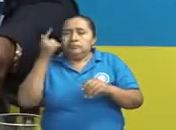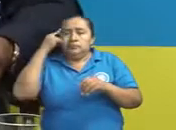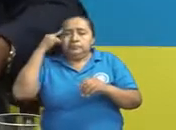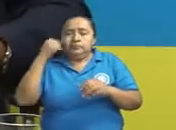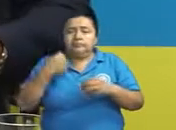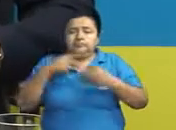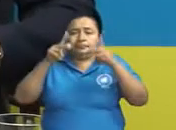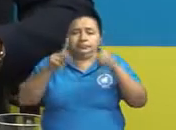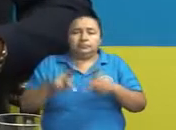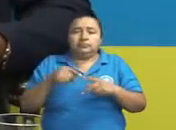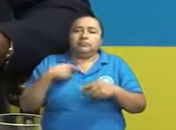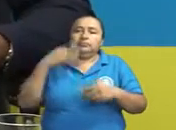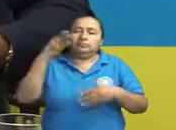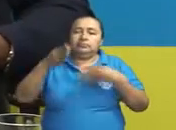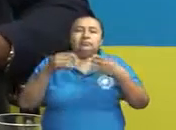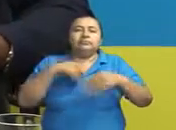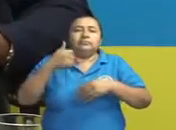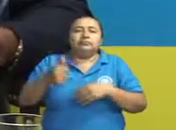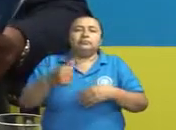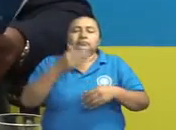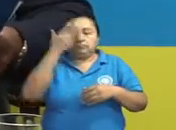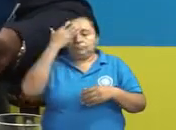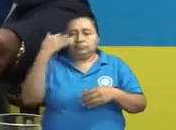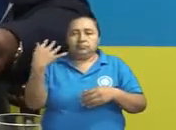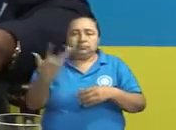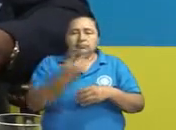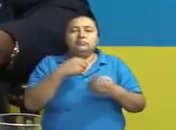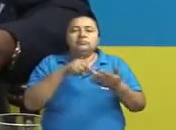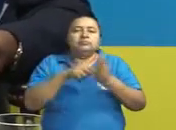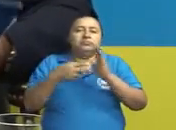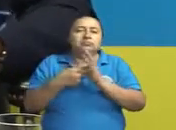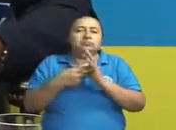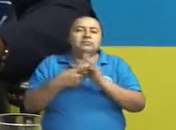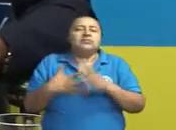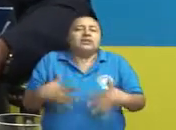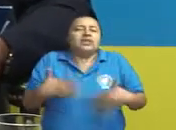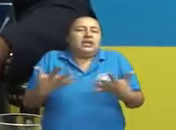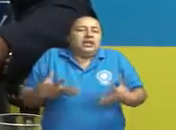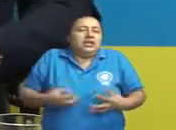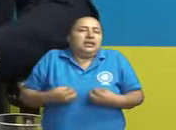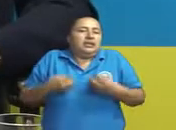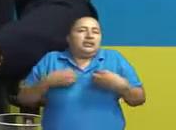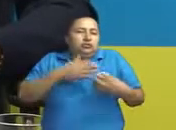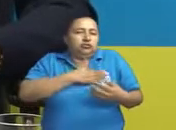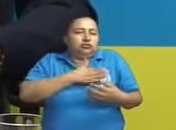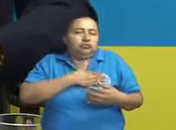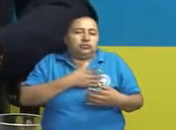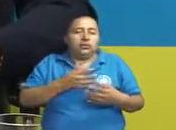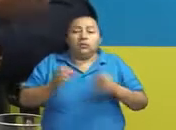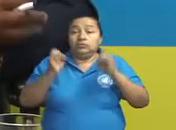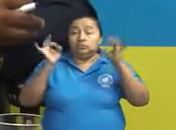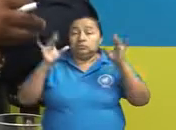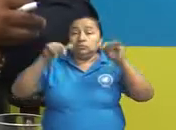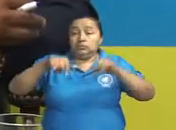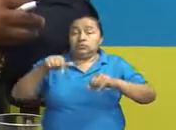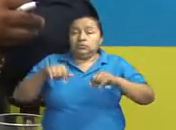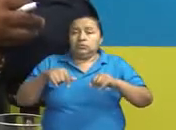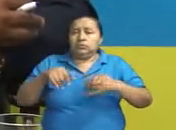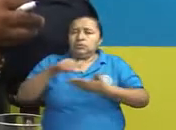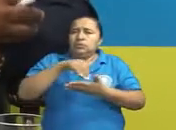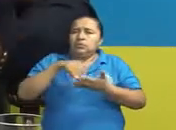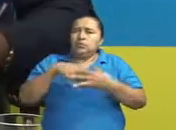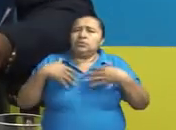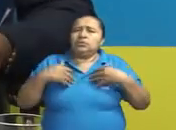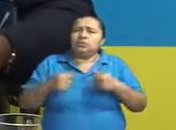las personas que asistan el día de mañana van a saber todo sobre qué es cáncer de mama. Casualmente hoy en el Centro de